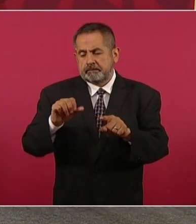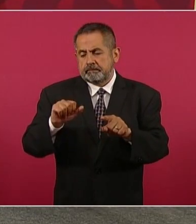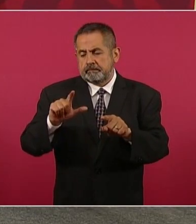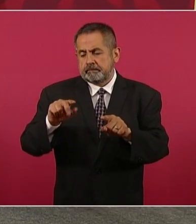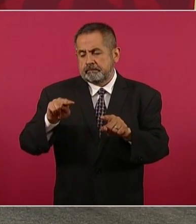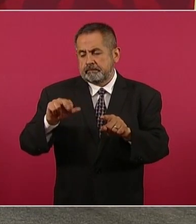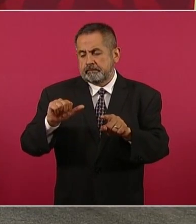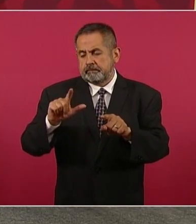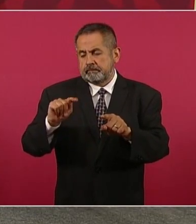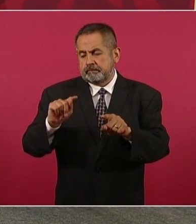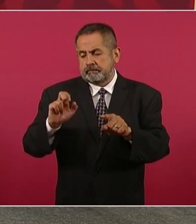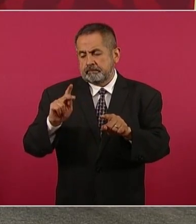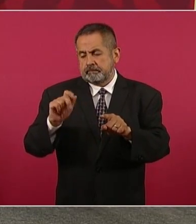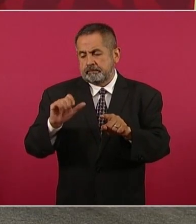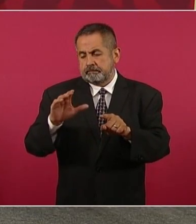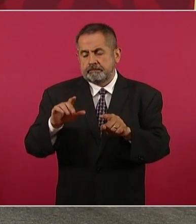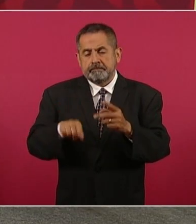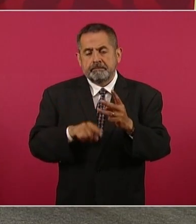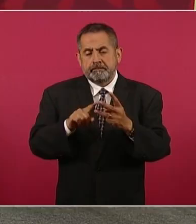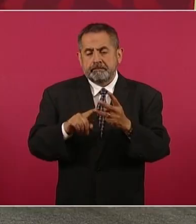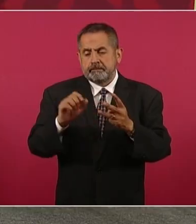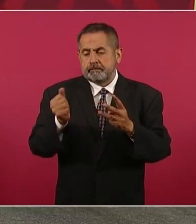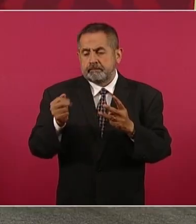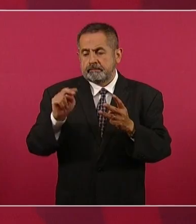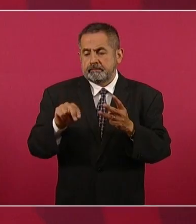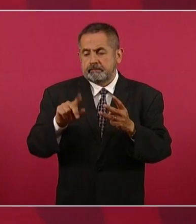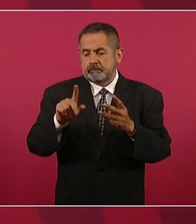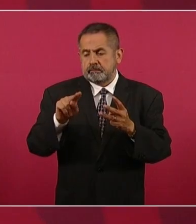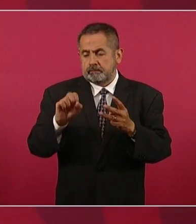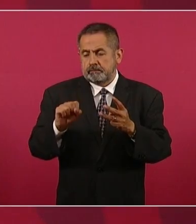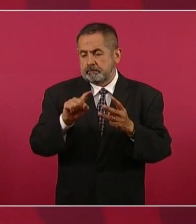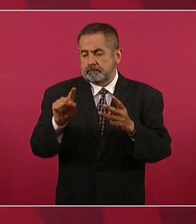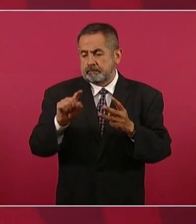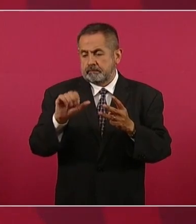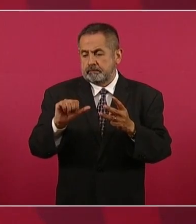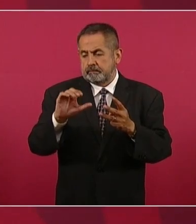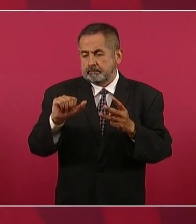Malinaltepec, a San Luis Acatlán,